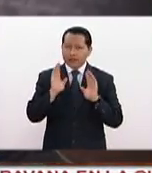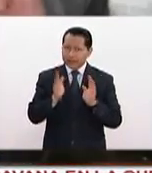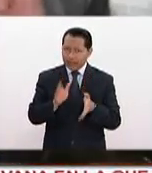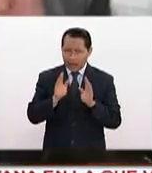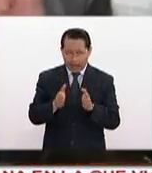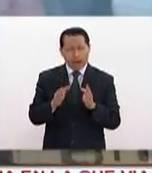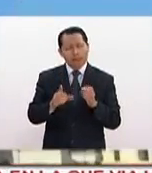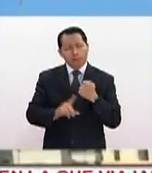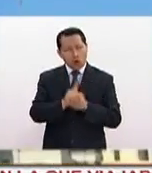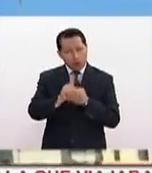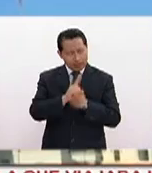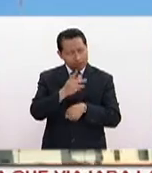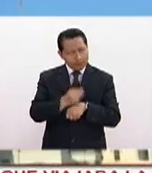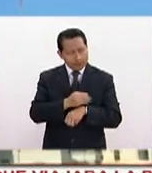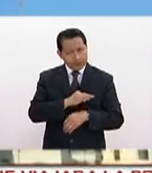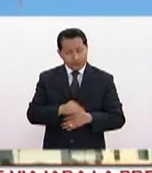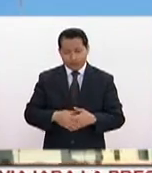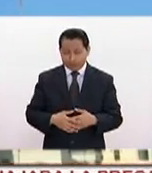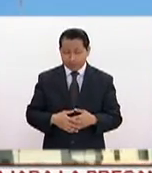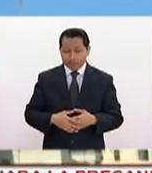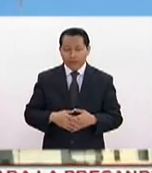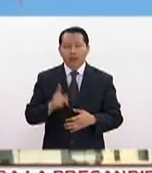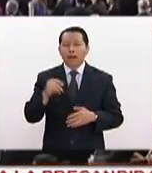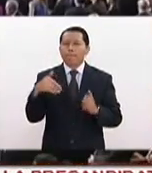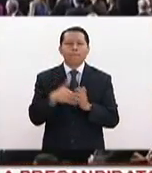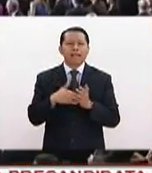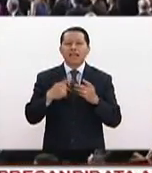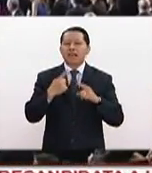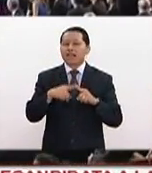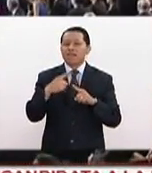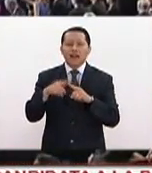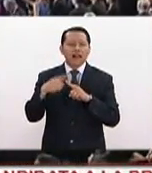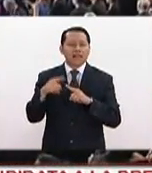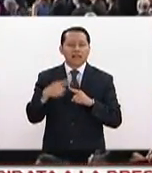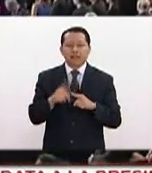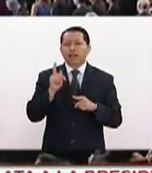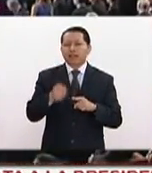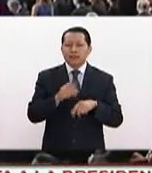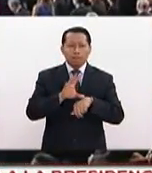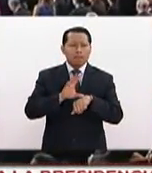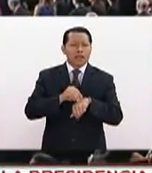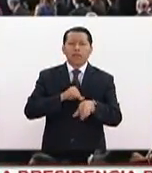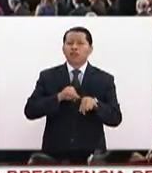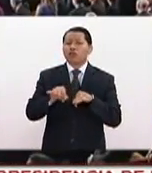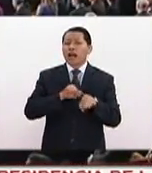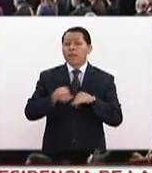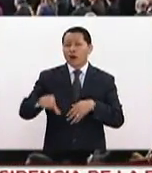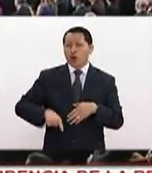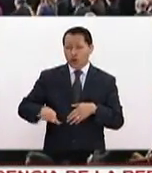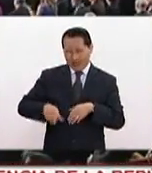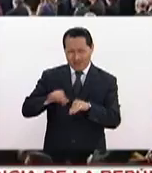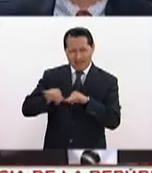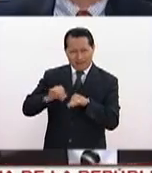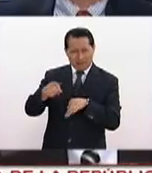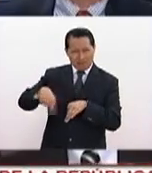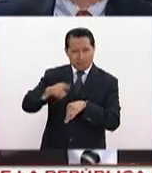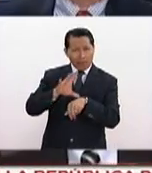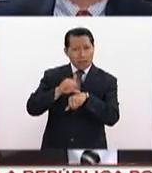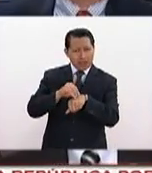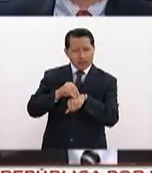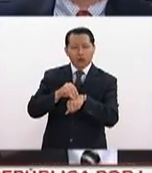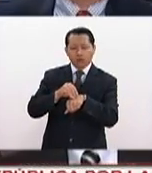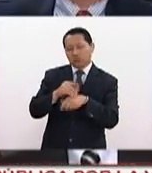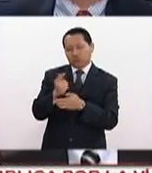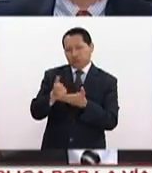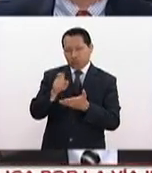este cierre. Es por ello que miles de burócratas tienen licencias laborales involuntarias sin goce de sueldo.